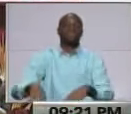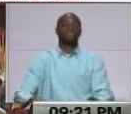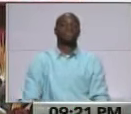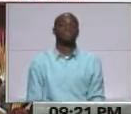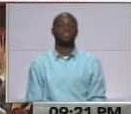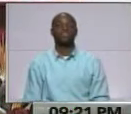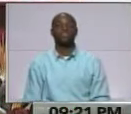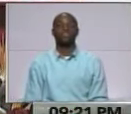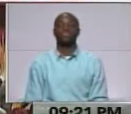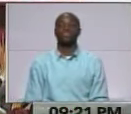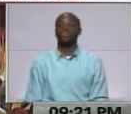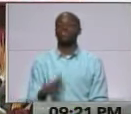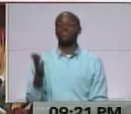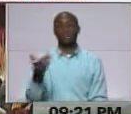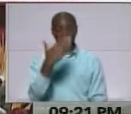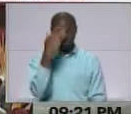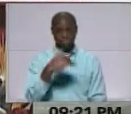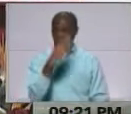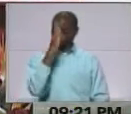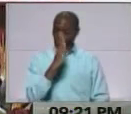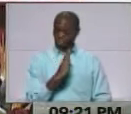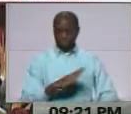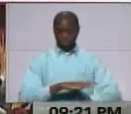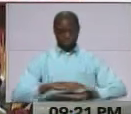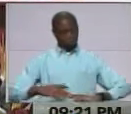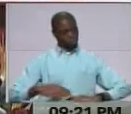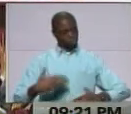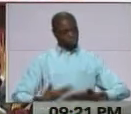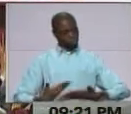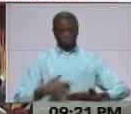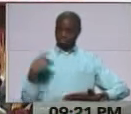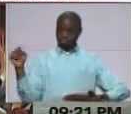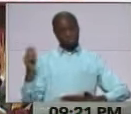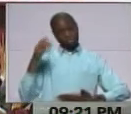La Fiscalía de Brasil tiene pruebas. ¿Y por qué no las trajeron?